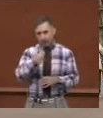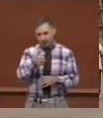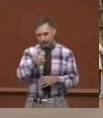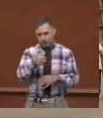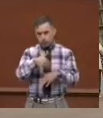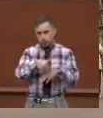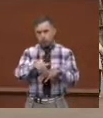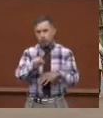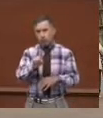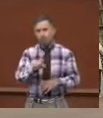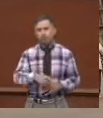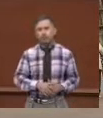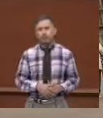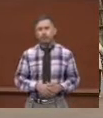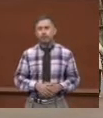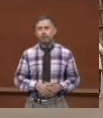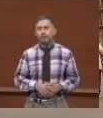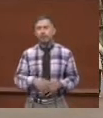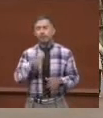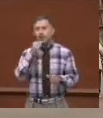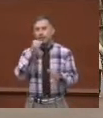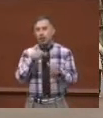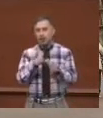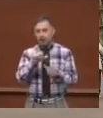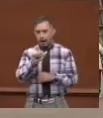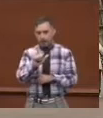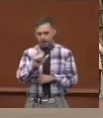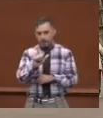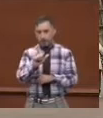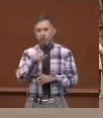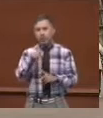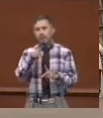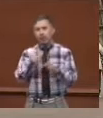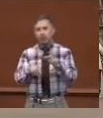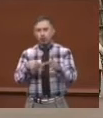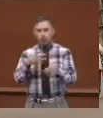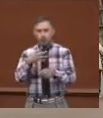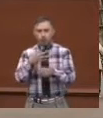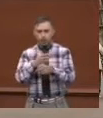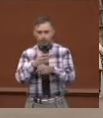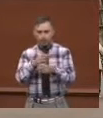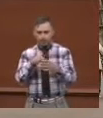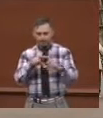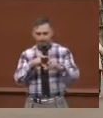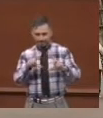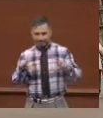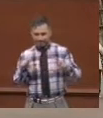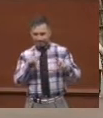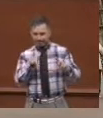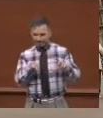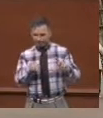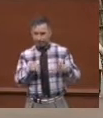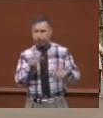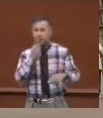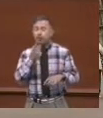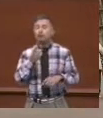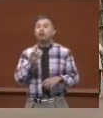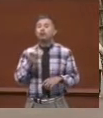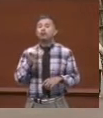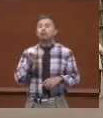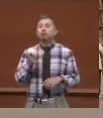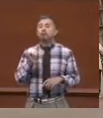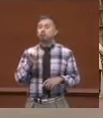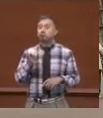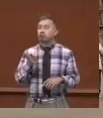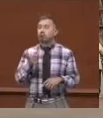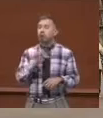numeral 1, inciso A, fracción cuarta, que prevé la interrupción